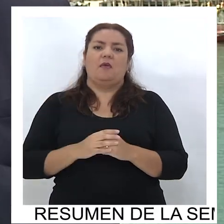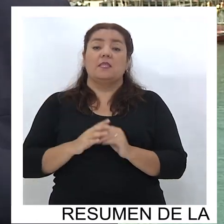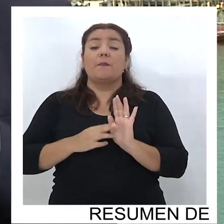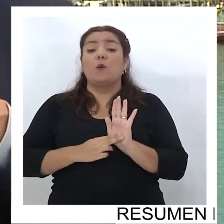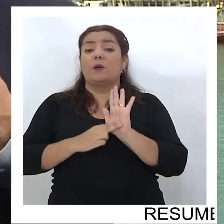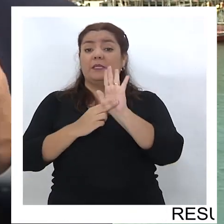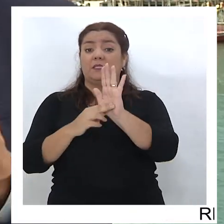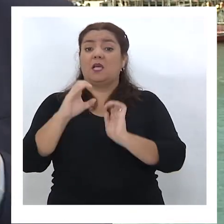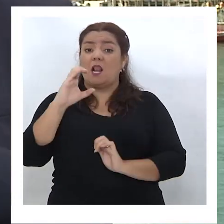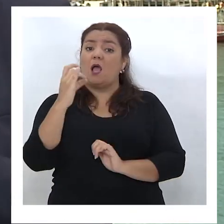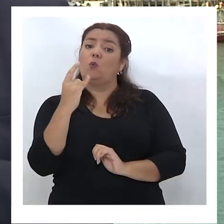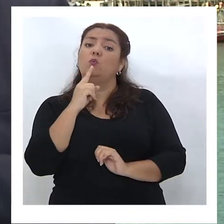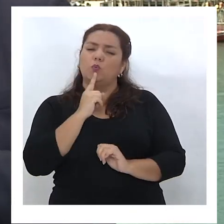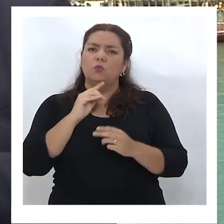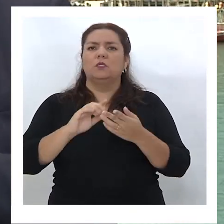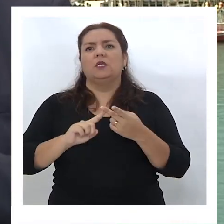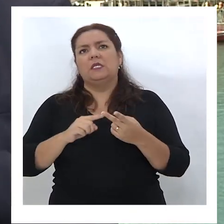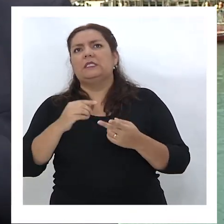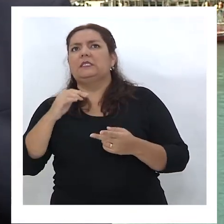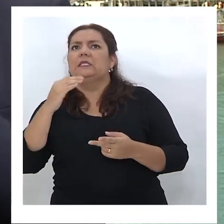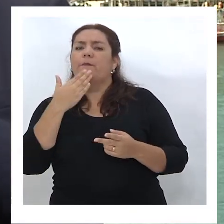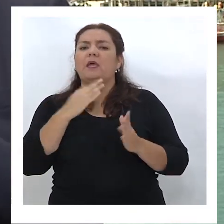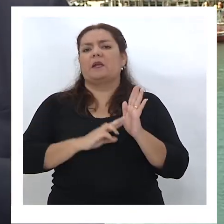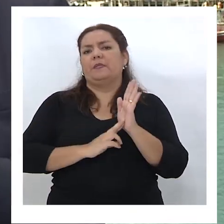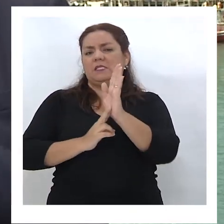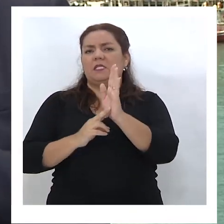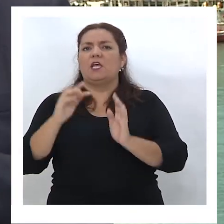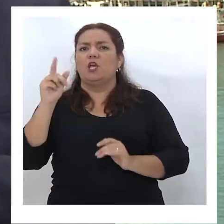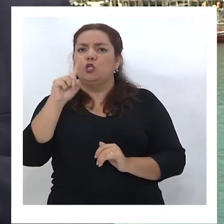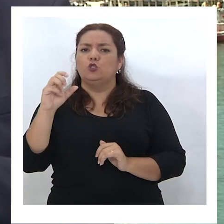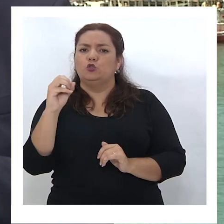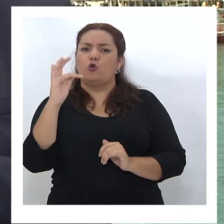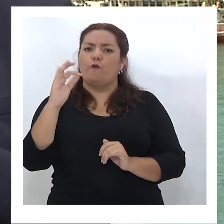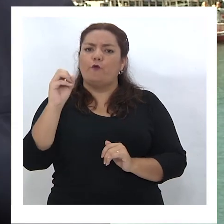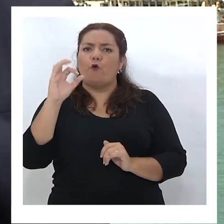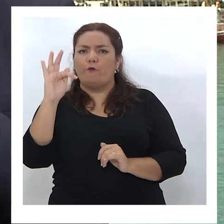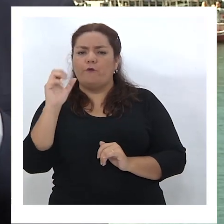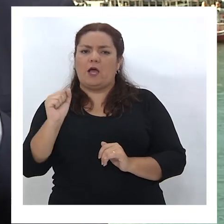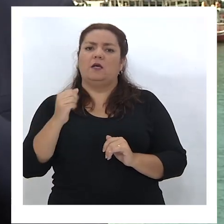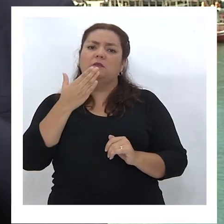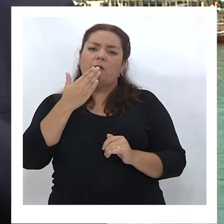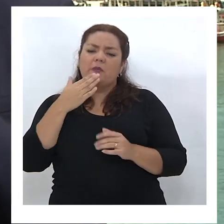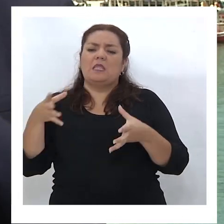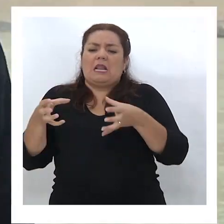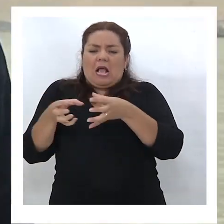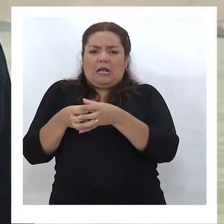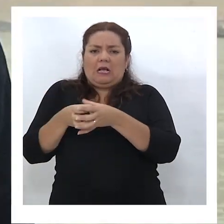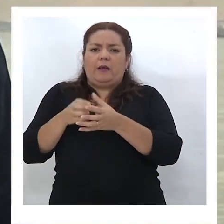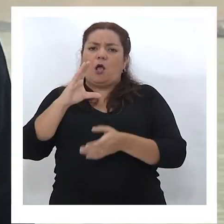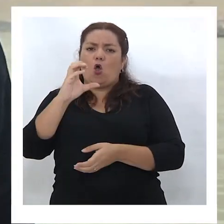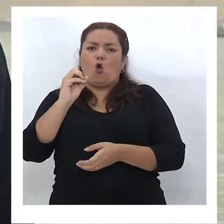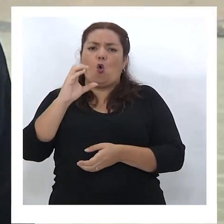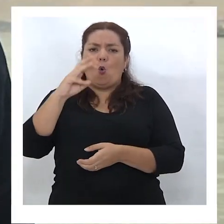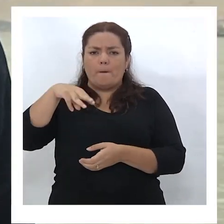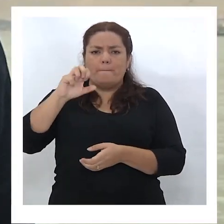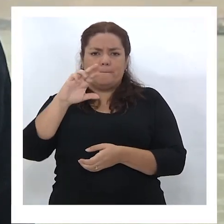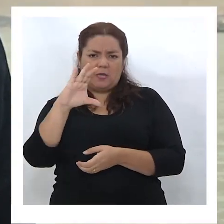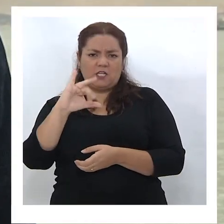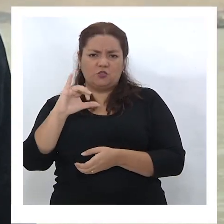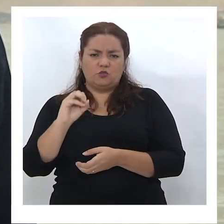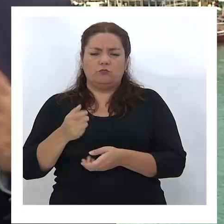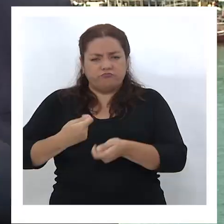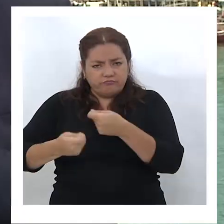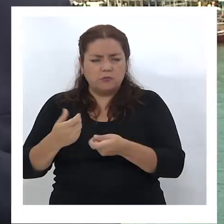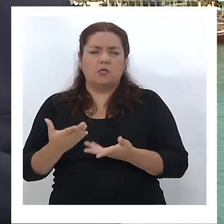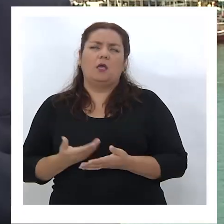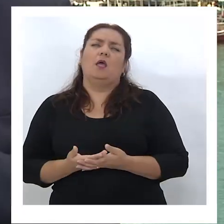nuestro consejo, representante de la SOFOFA, de la Confederación del Comercio, etcétera. Y nosotros tenemos una estructura a